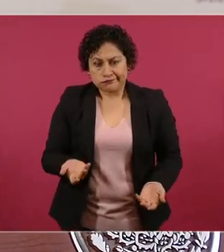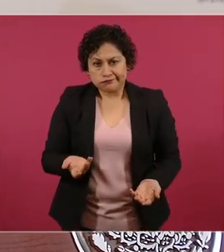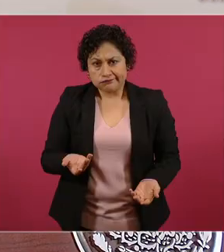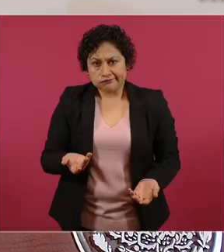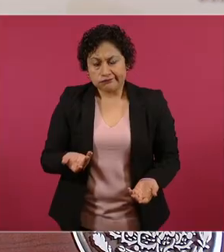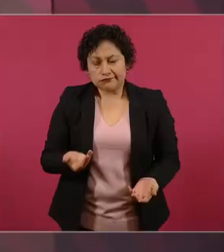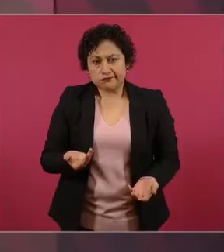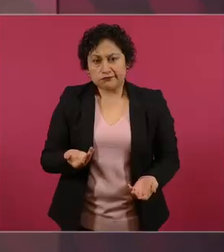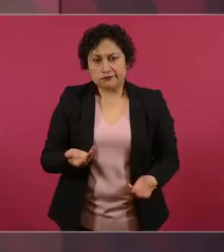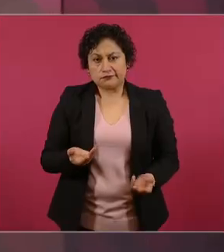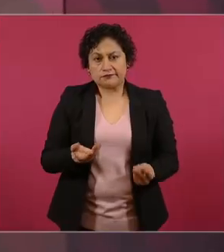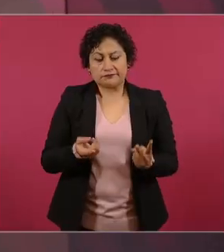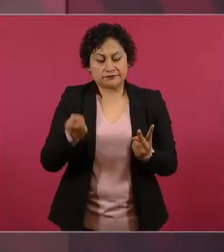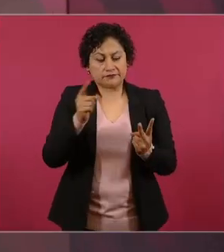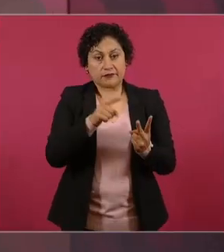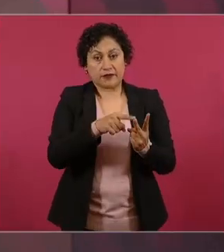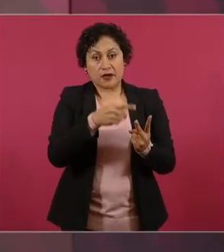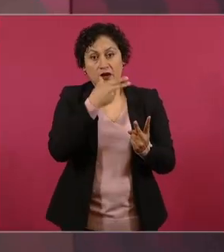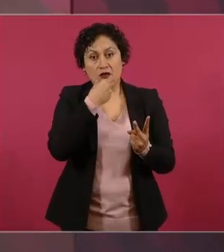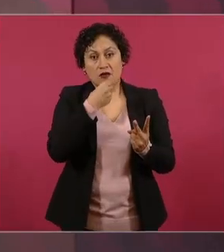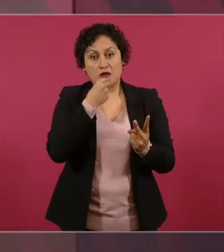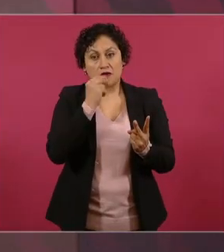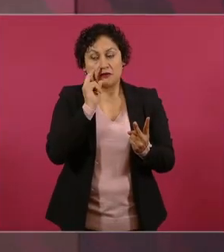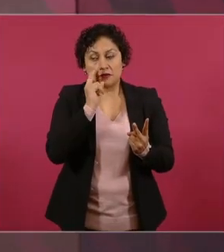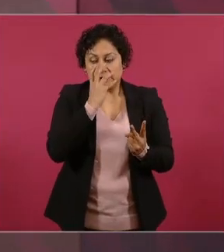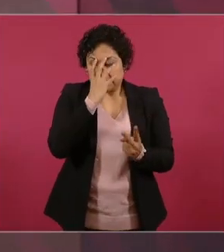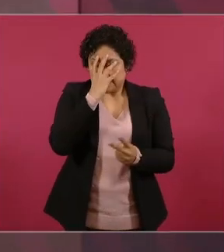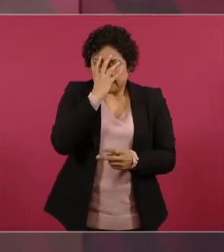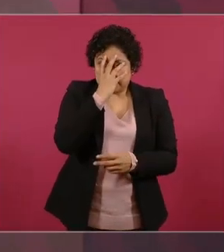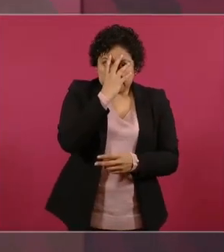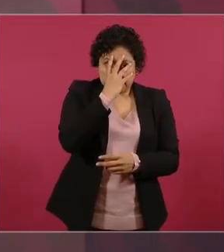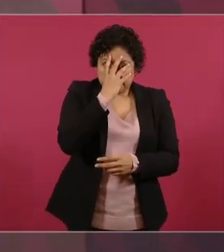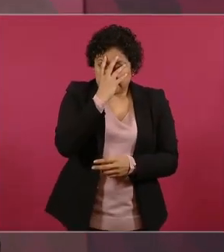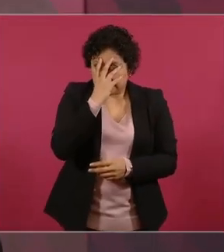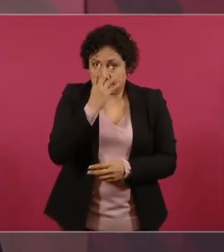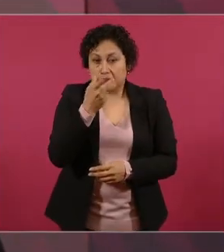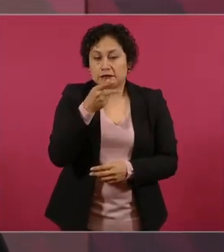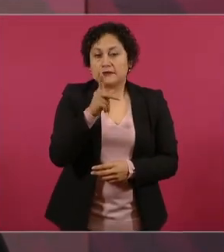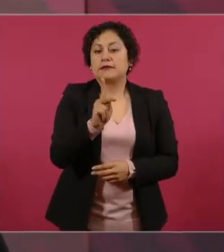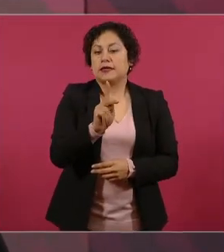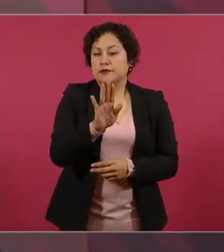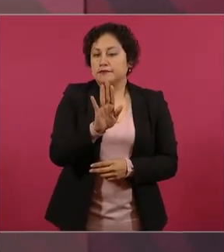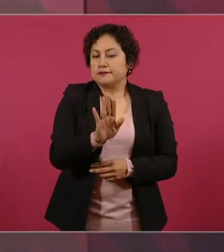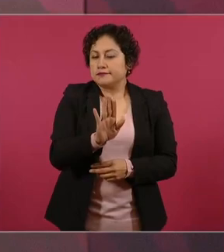Al señor le daba como pena, pero también, no, pero es que las mujeres.